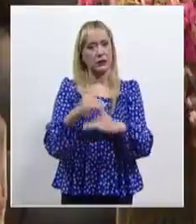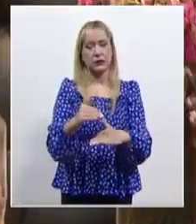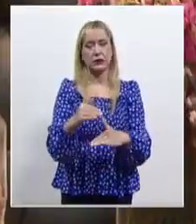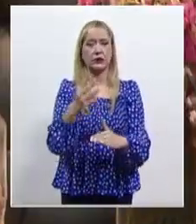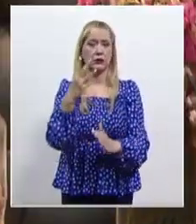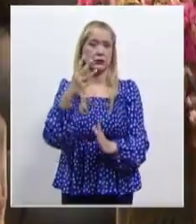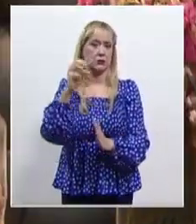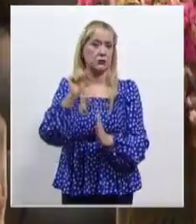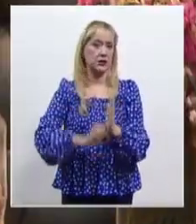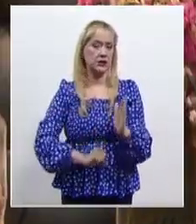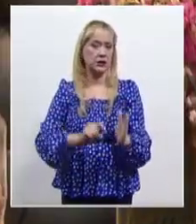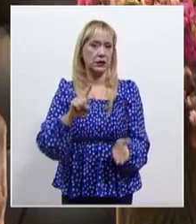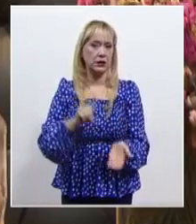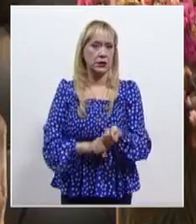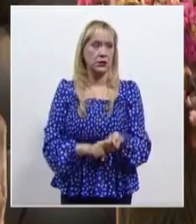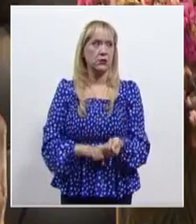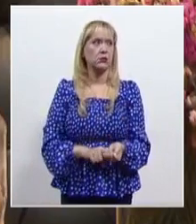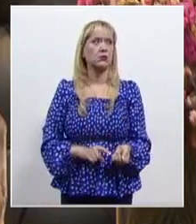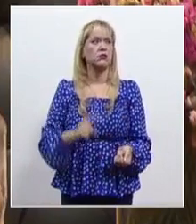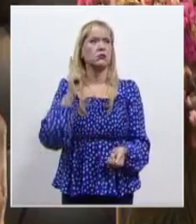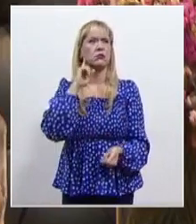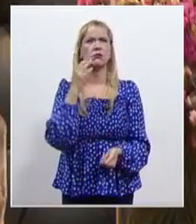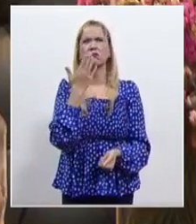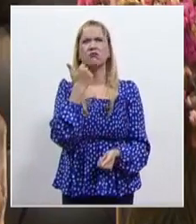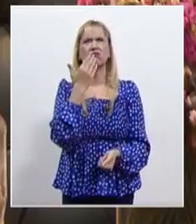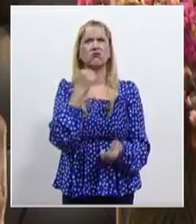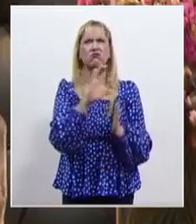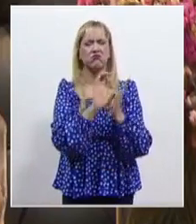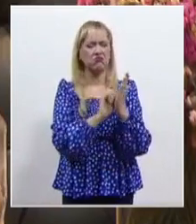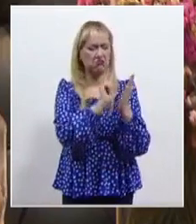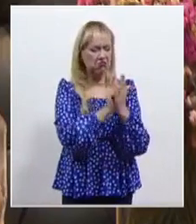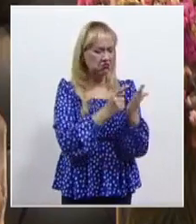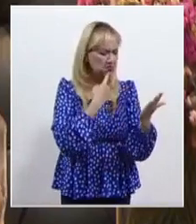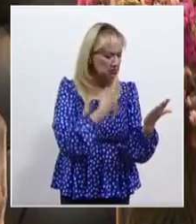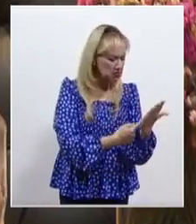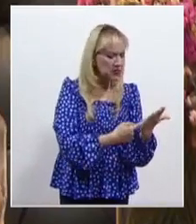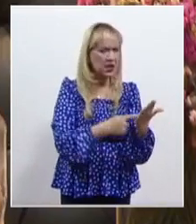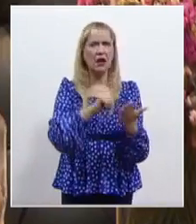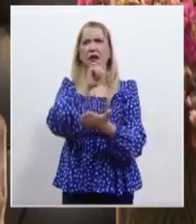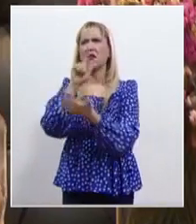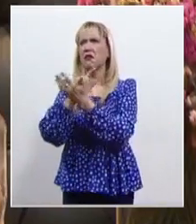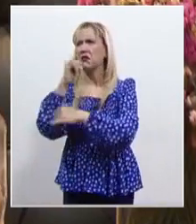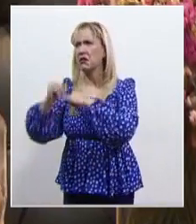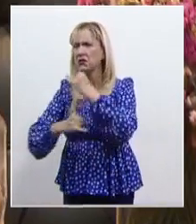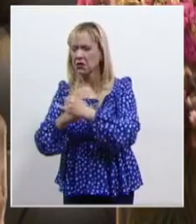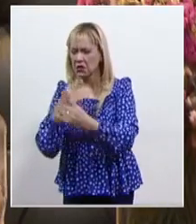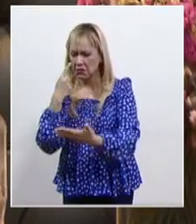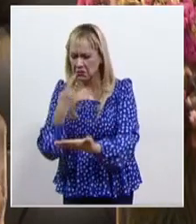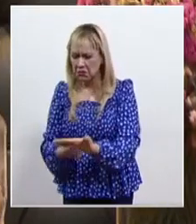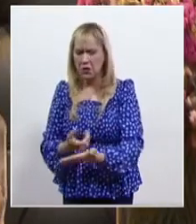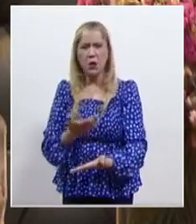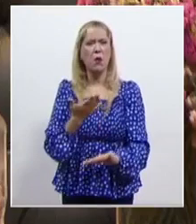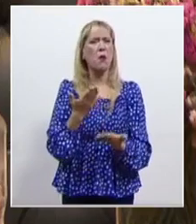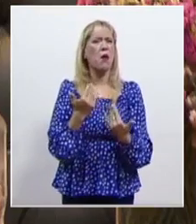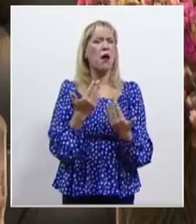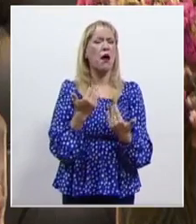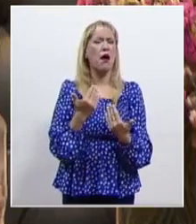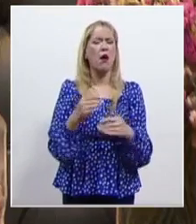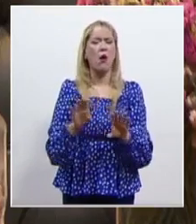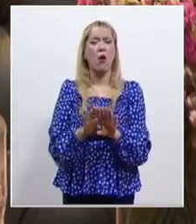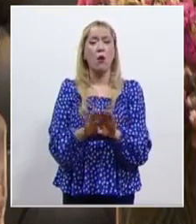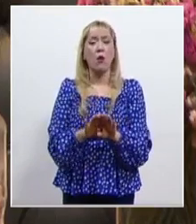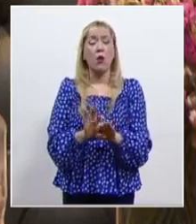Este alto tribunal señala que no hay una obligación constitucional o convencional de proteger el derecho a la vida desde el momento